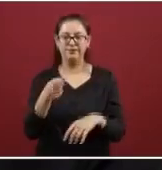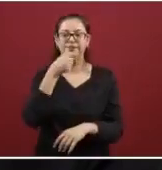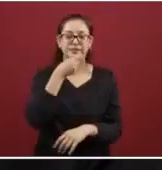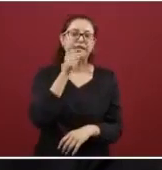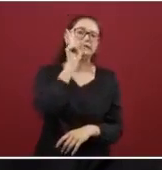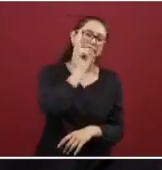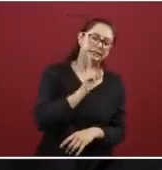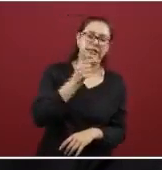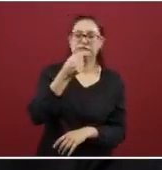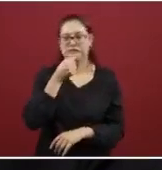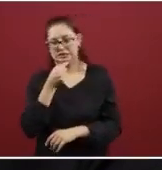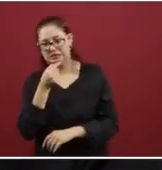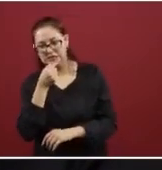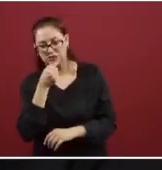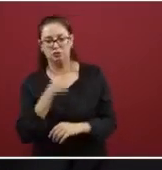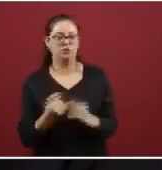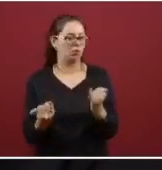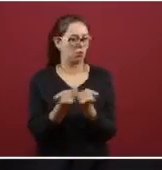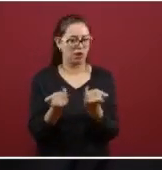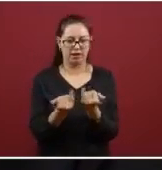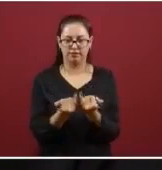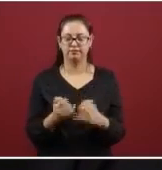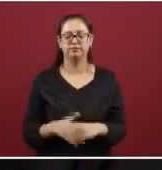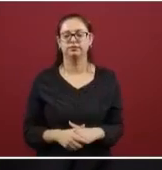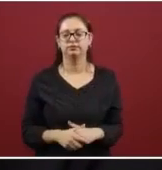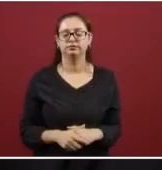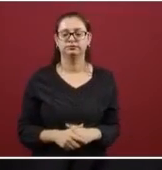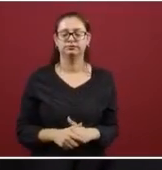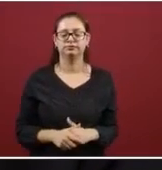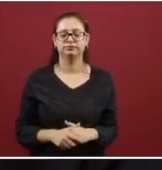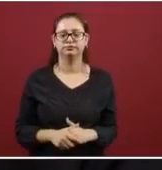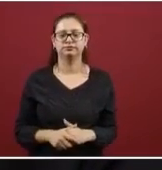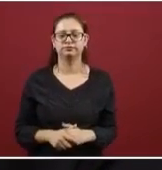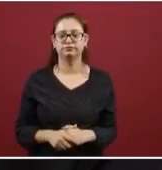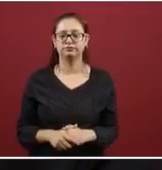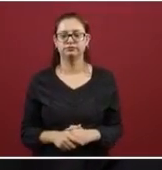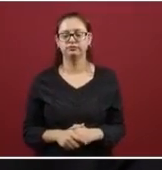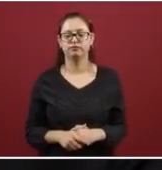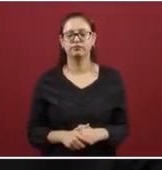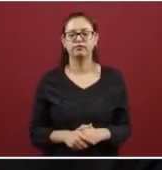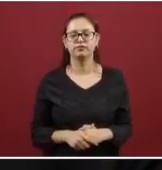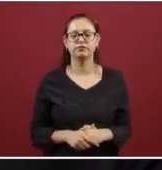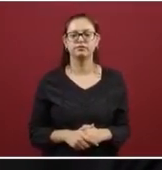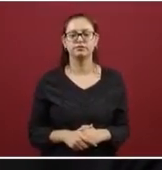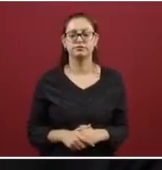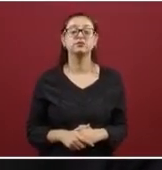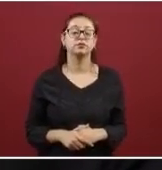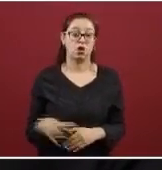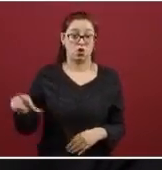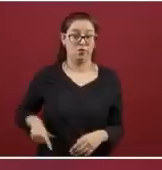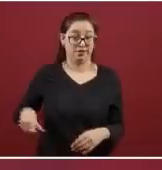Niñas y niños. Entonces, también en el